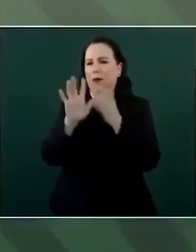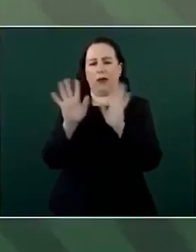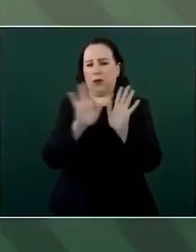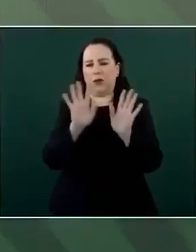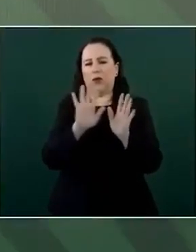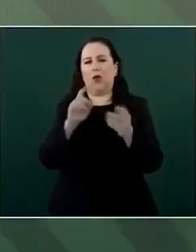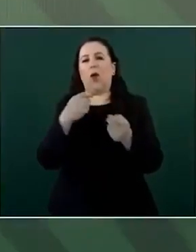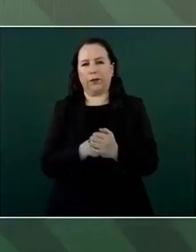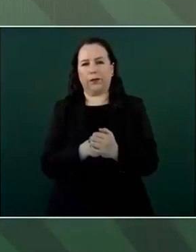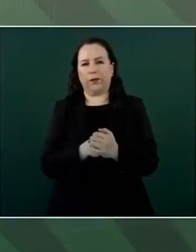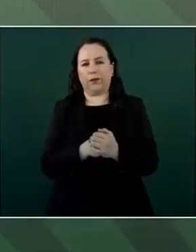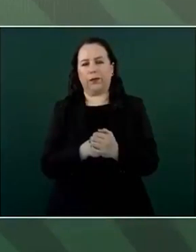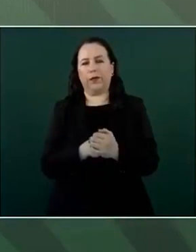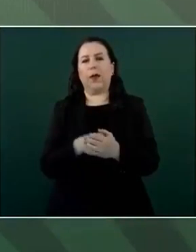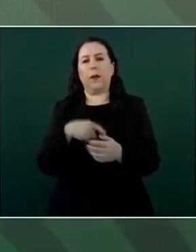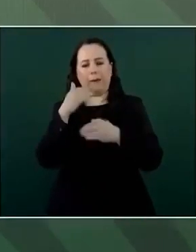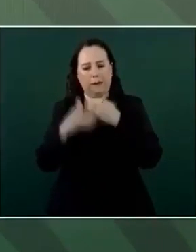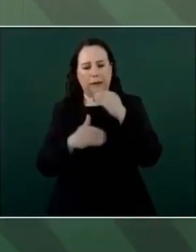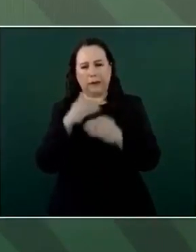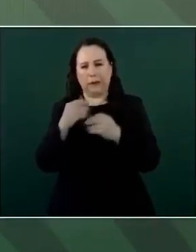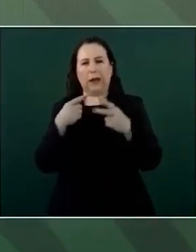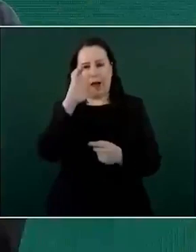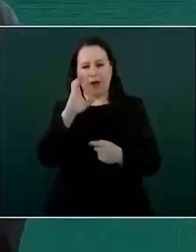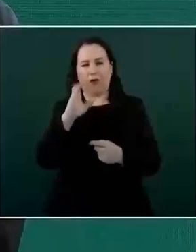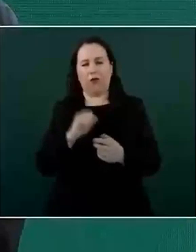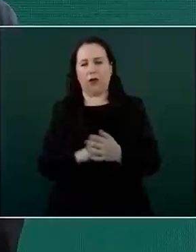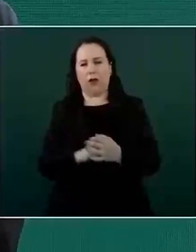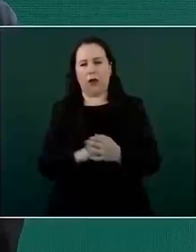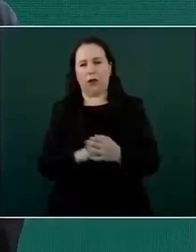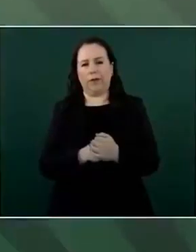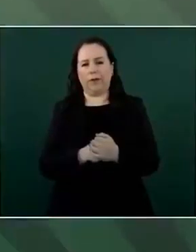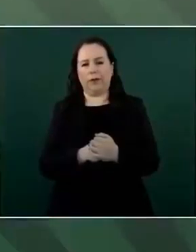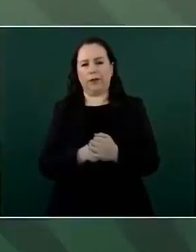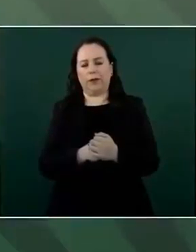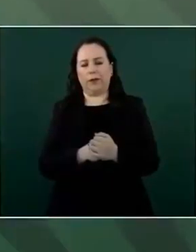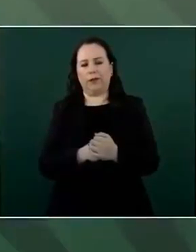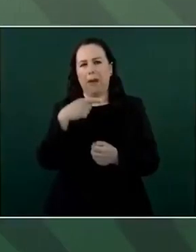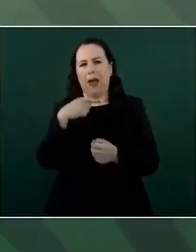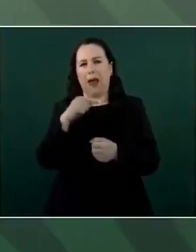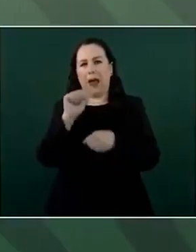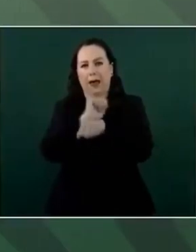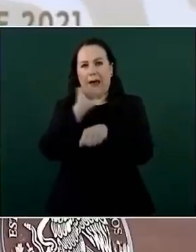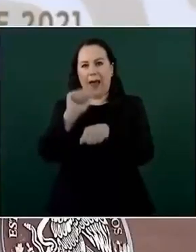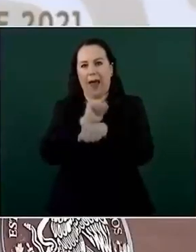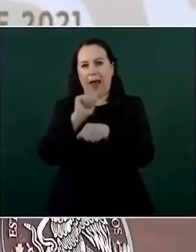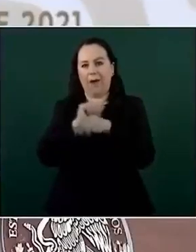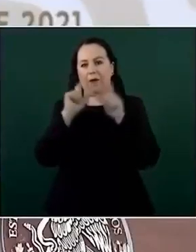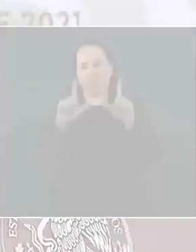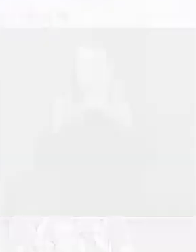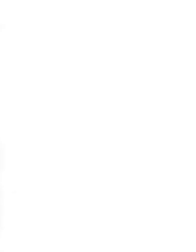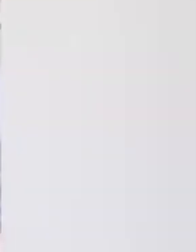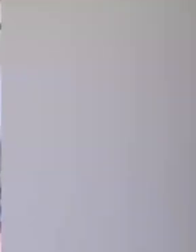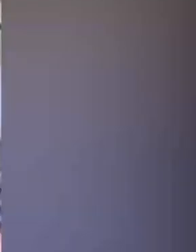de estos vehículos. Vamos a empezar en Baja California el mes próximo la regularización y va a ser en toda la frontera.